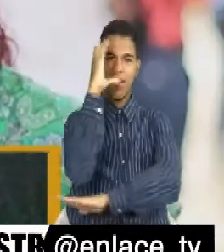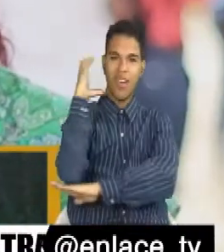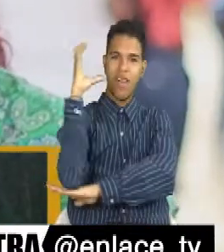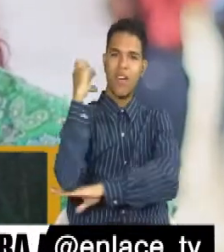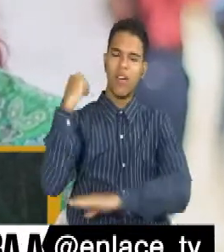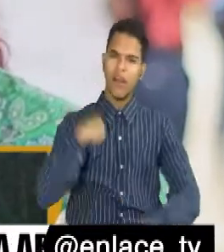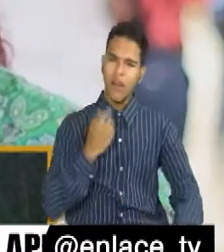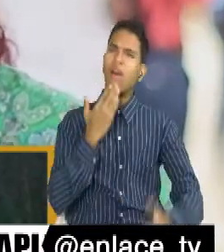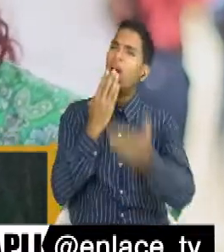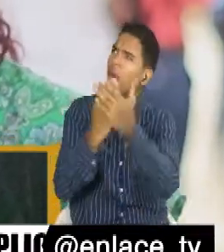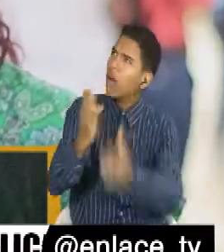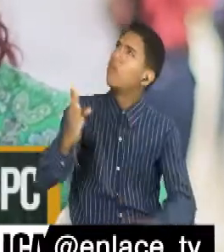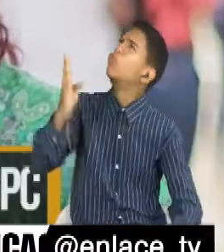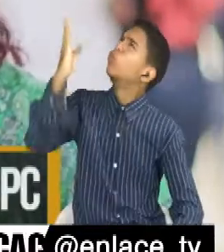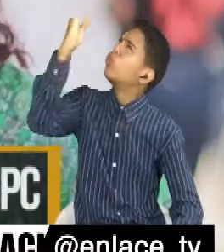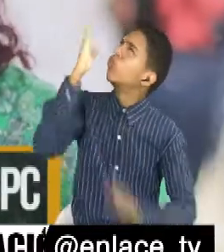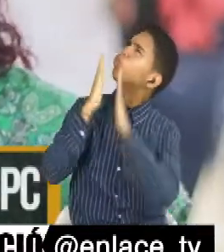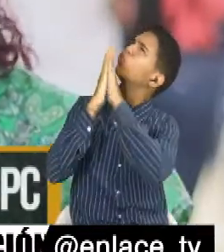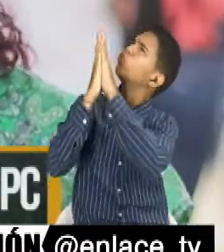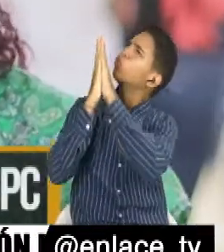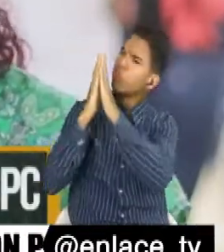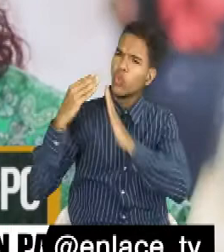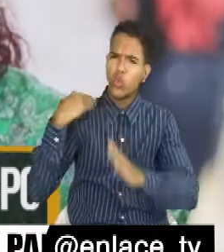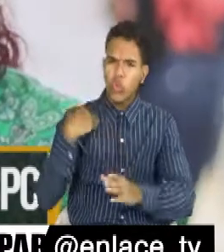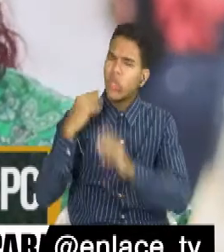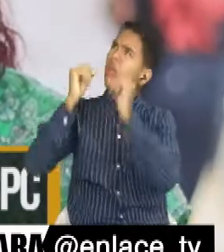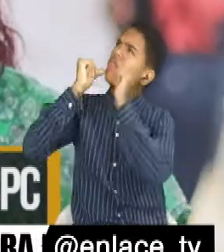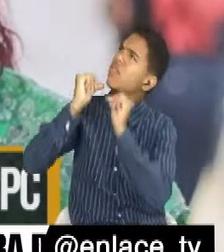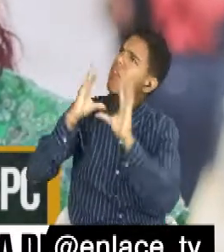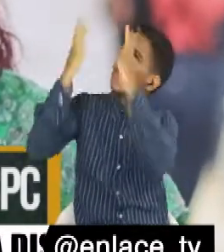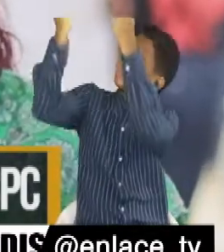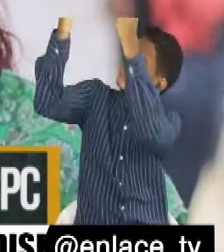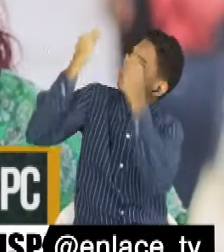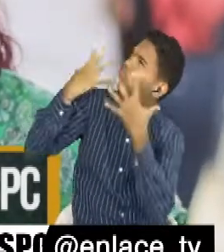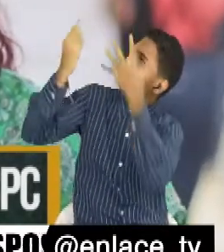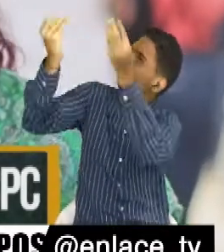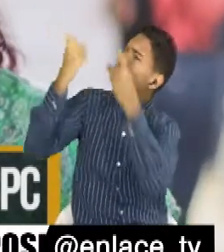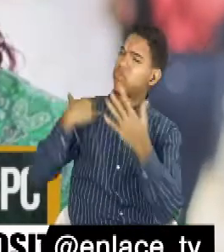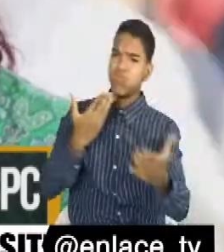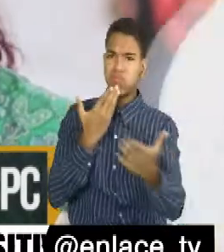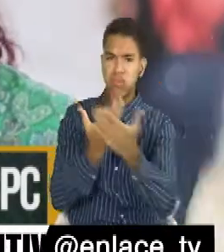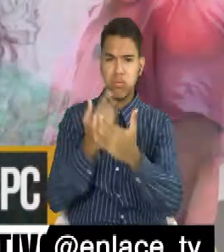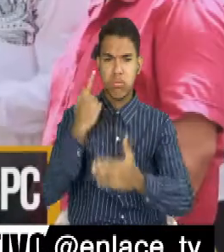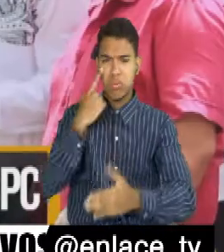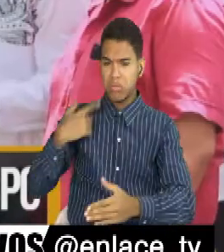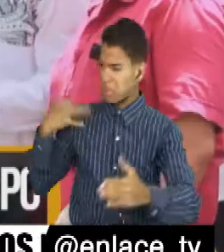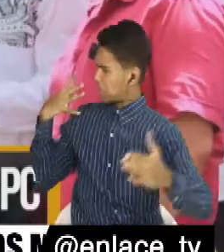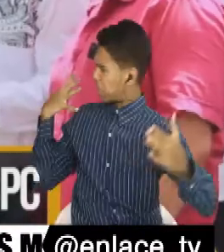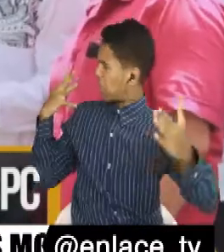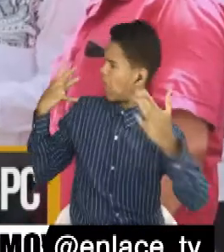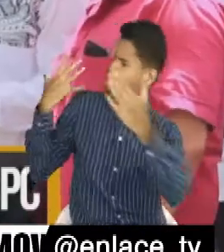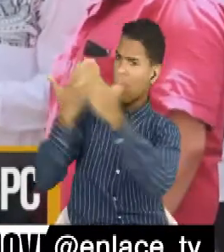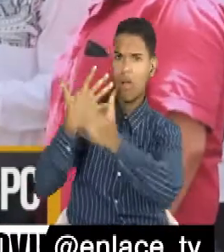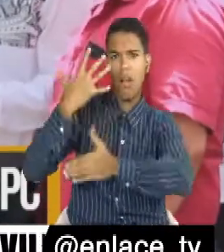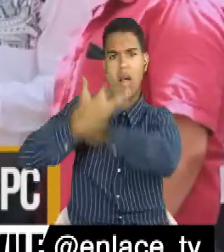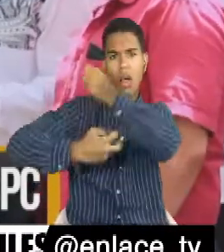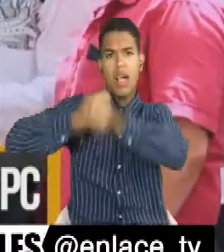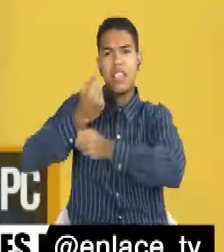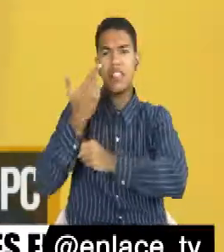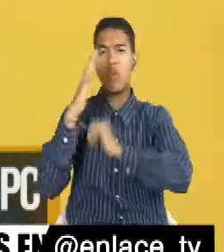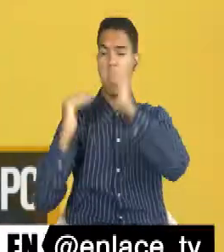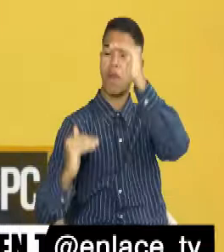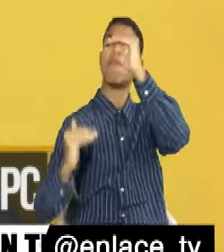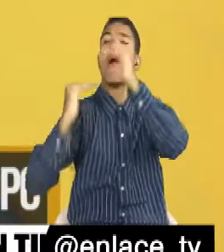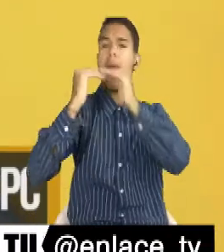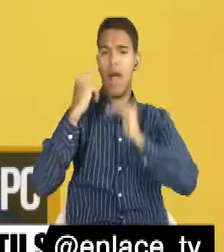dándole gracias a Dios por tantas bendiciones que nos ha dado. Más de 5 décadas. Por fin un grupo alzado en